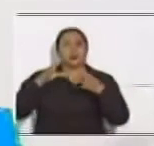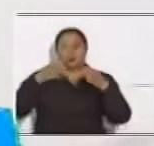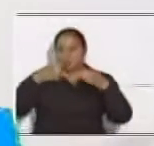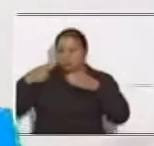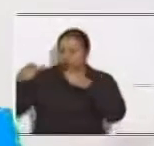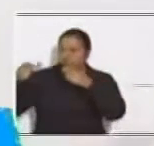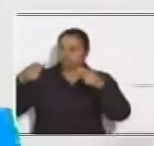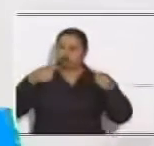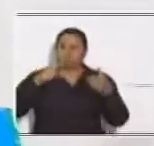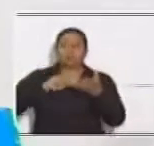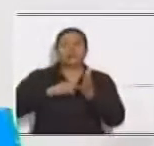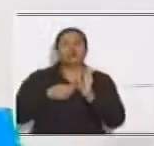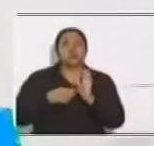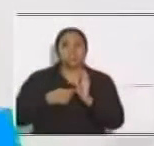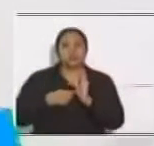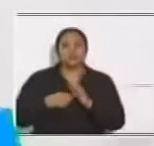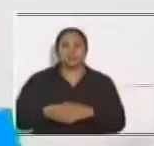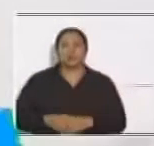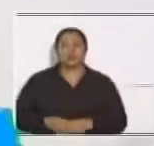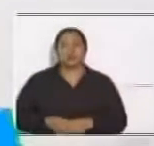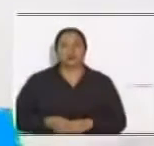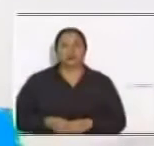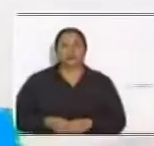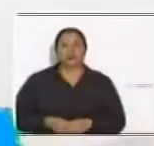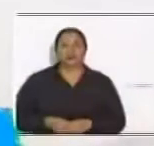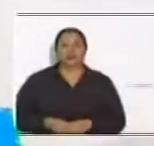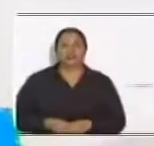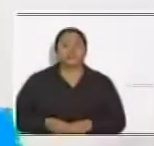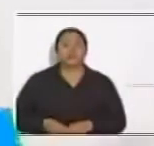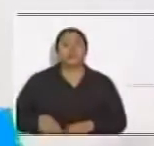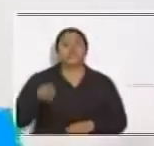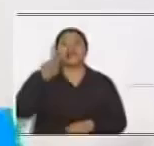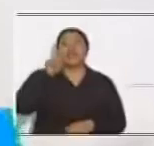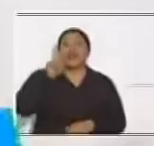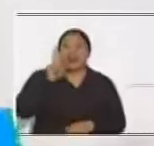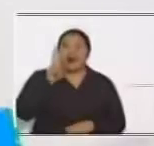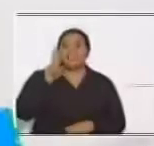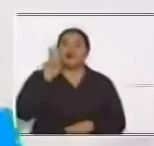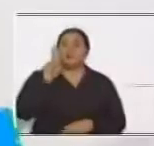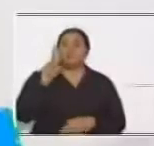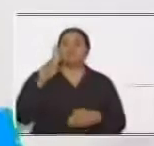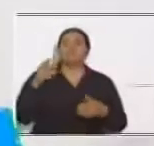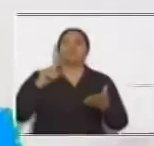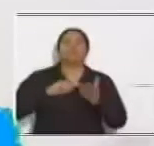¿Estamos bien ahí? Ese es el inicio de la trigonometría.